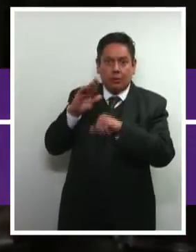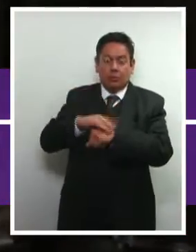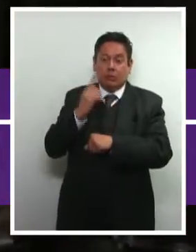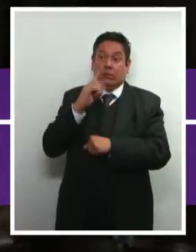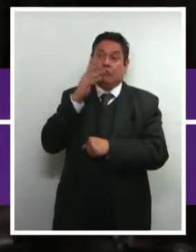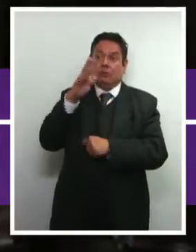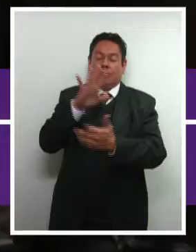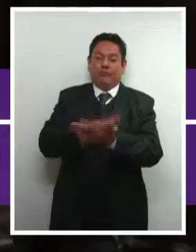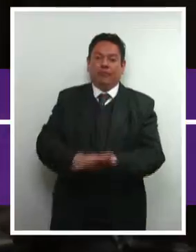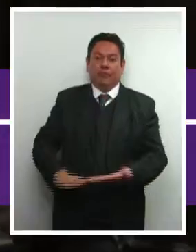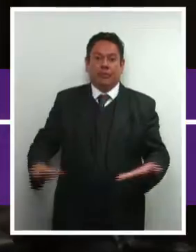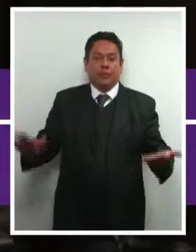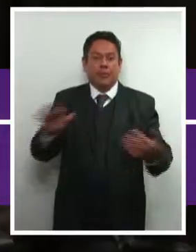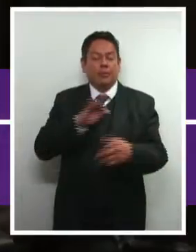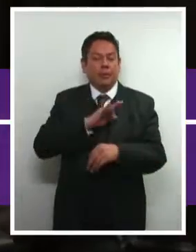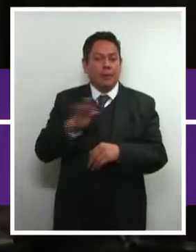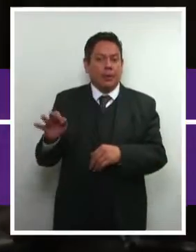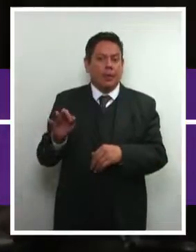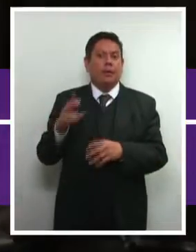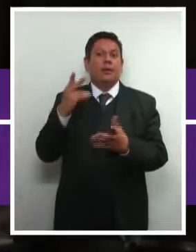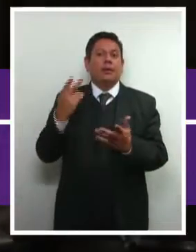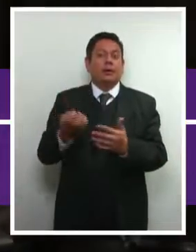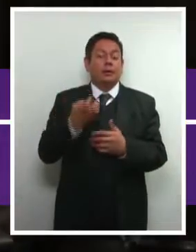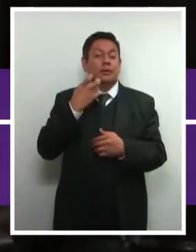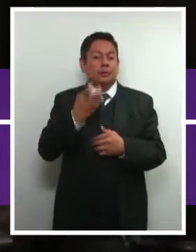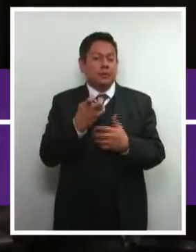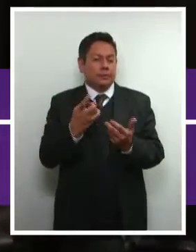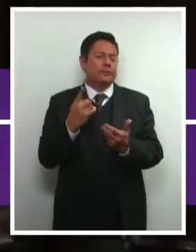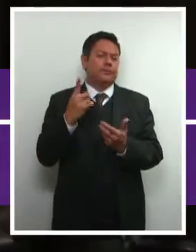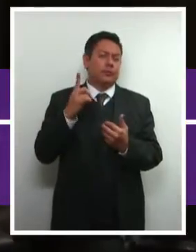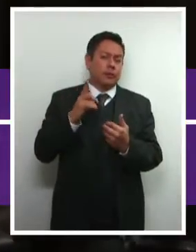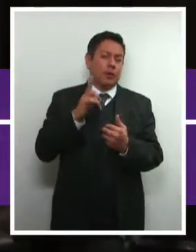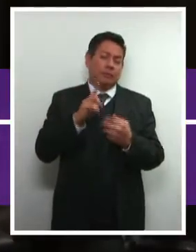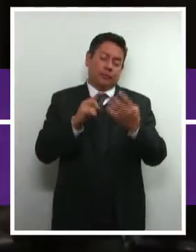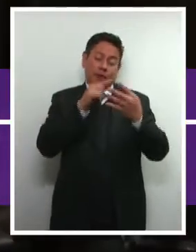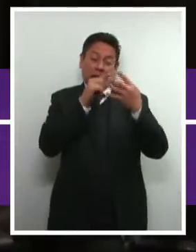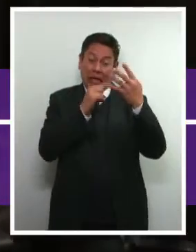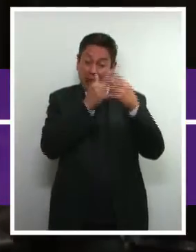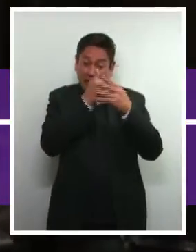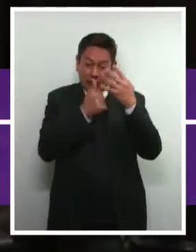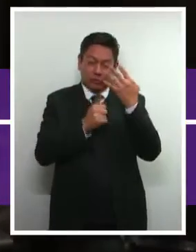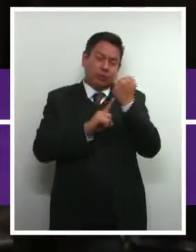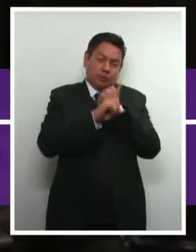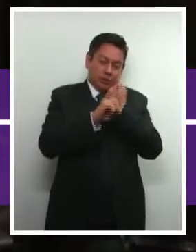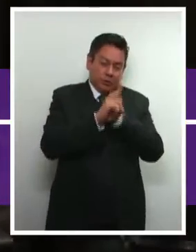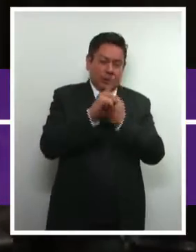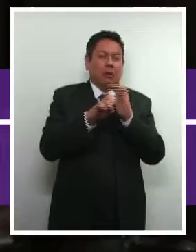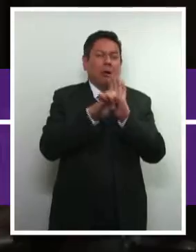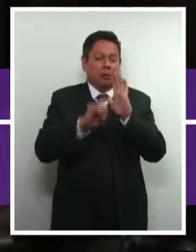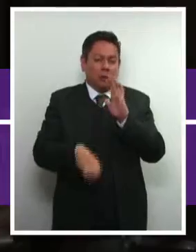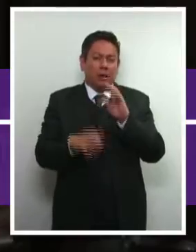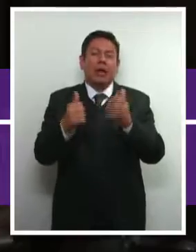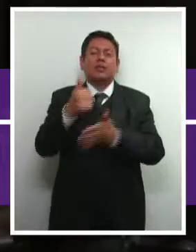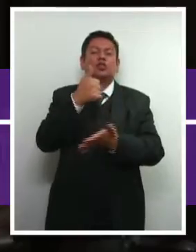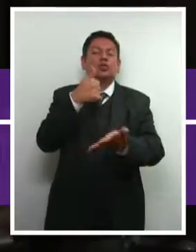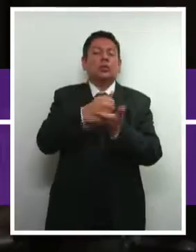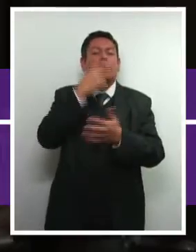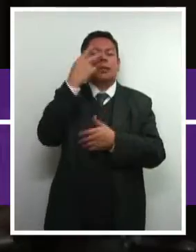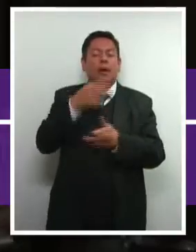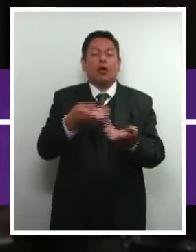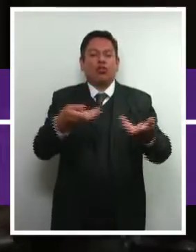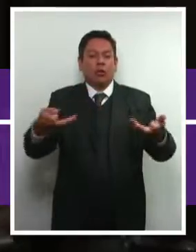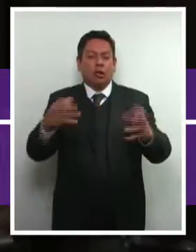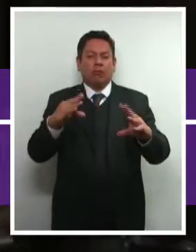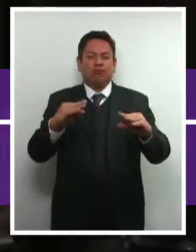ciudad. Y hay muchas complicaciones en todo esto: la inestabilidad del suelo, los hundimientos diferenciales,